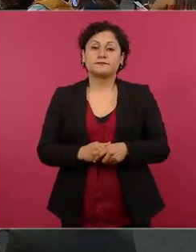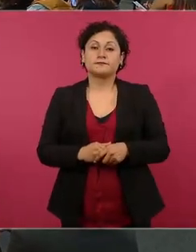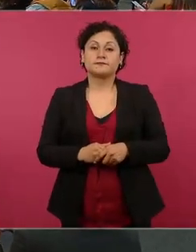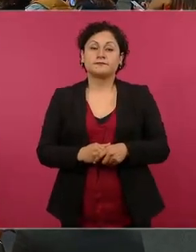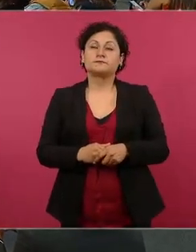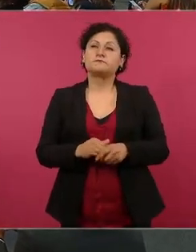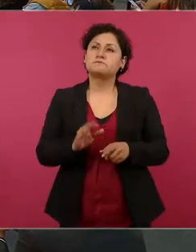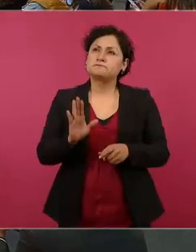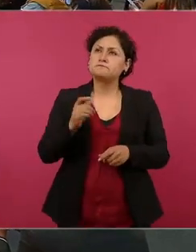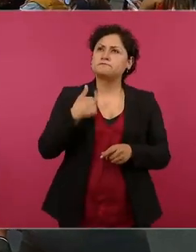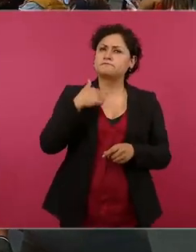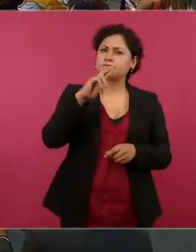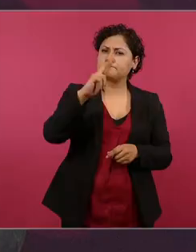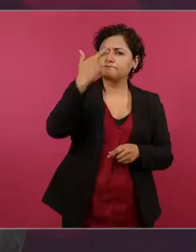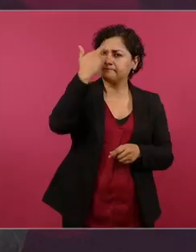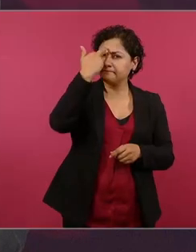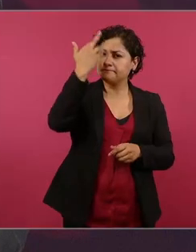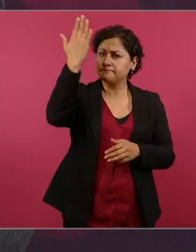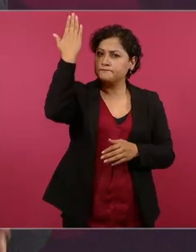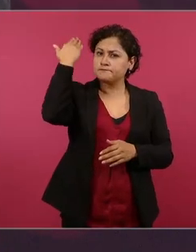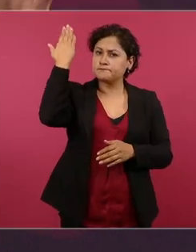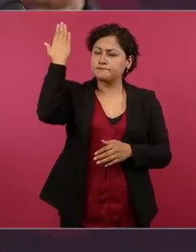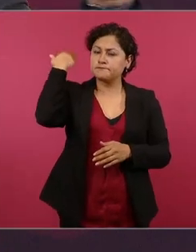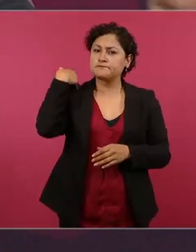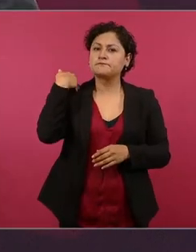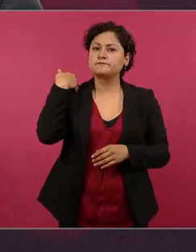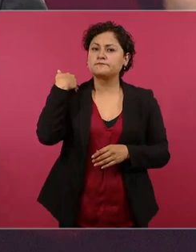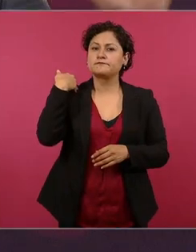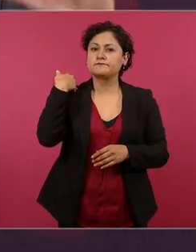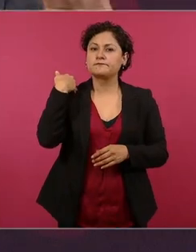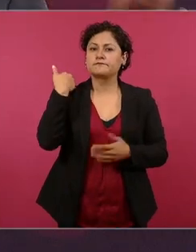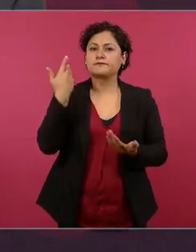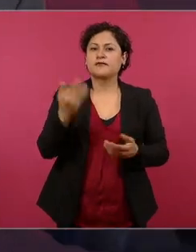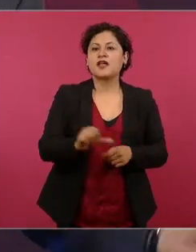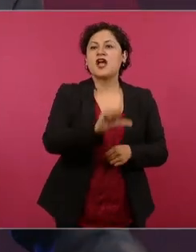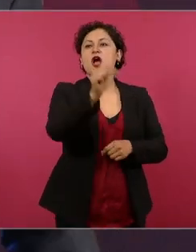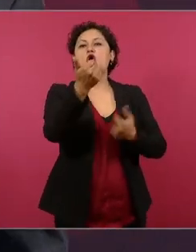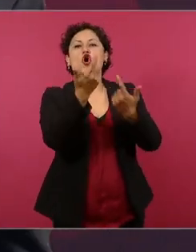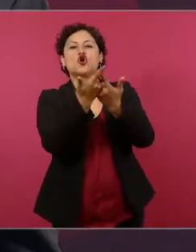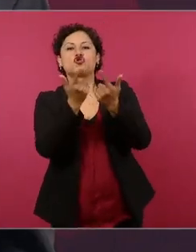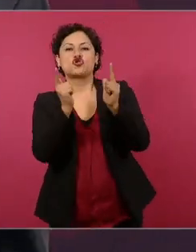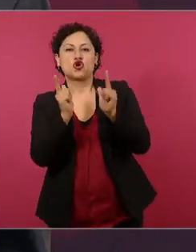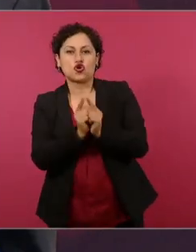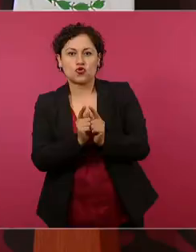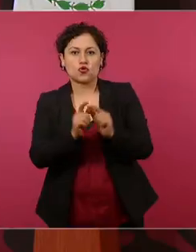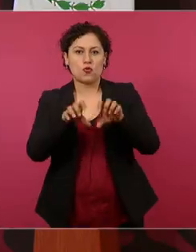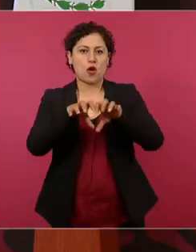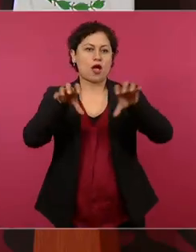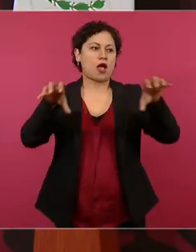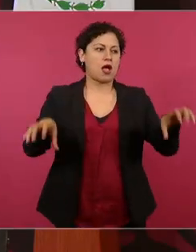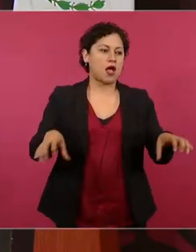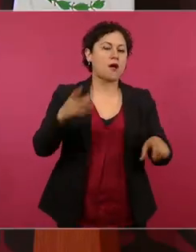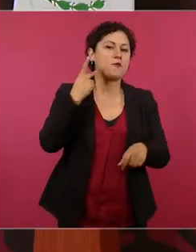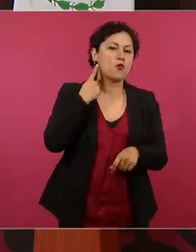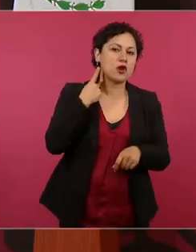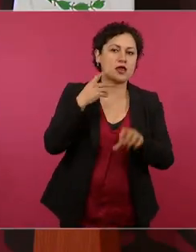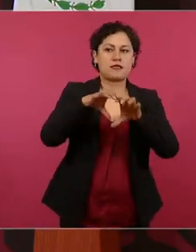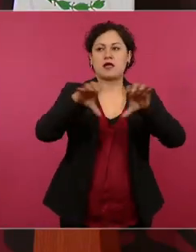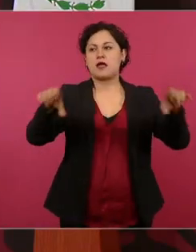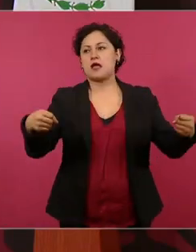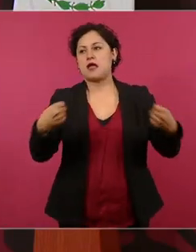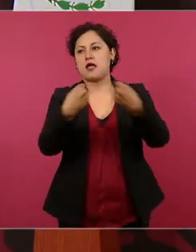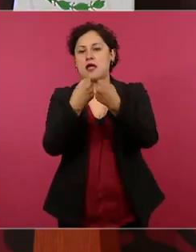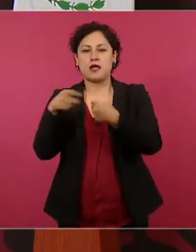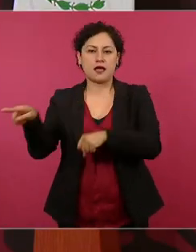En ese entonces no había nada de oposición en Tabasco, no se movía ni